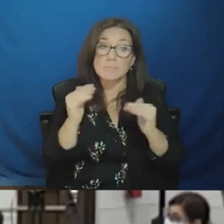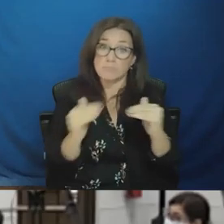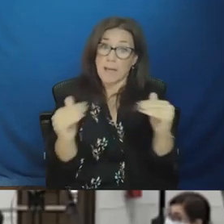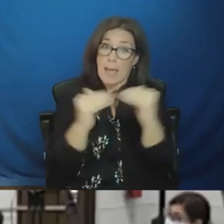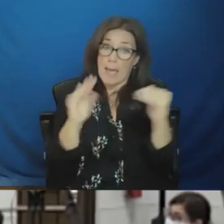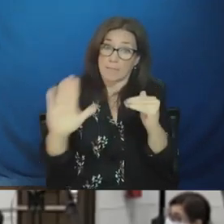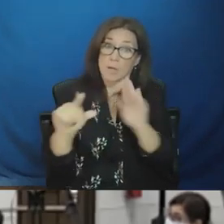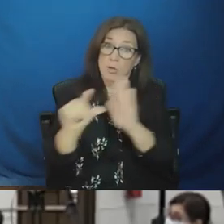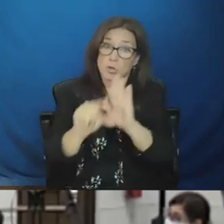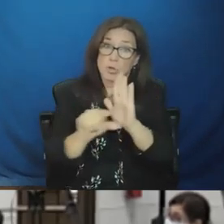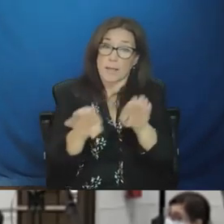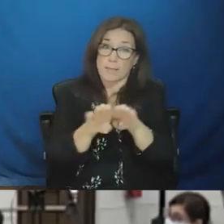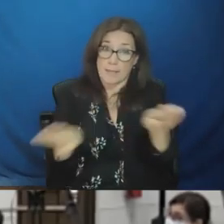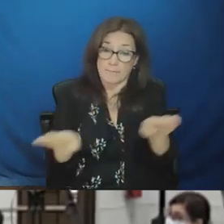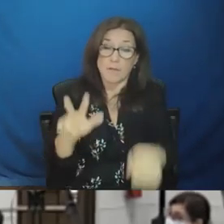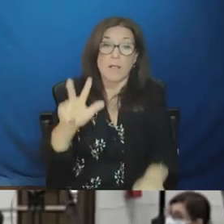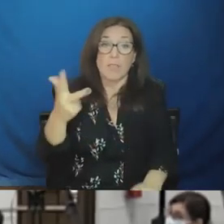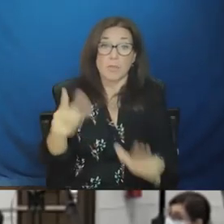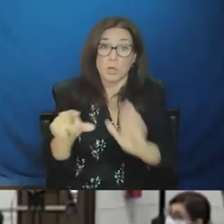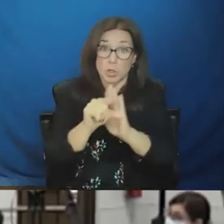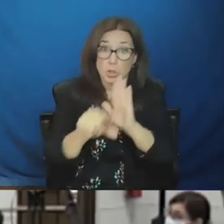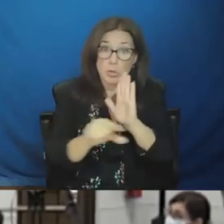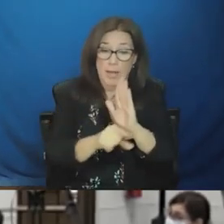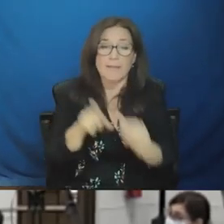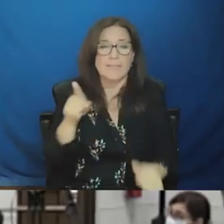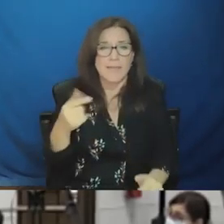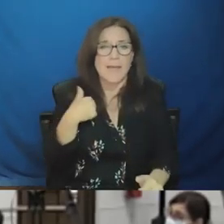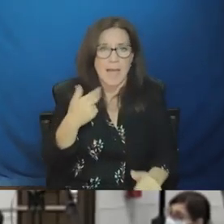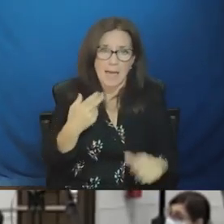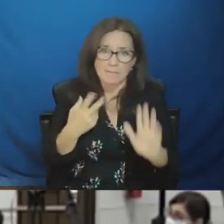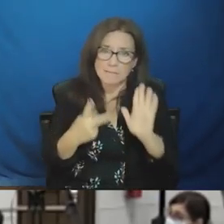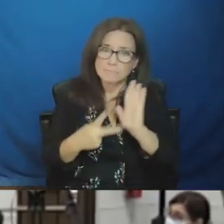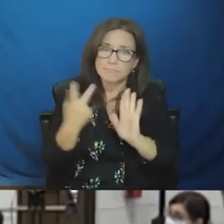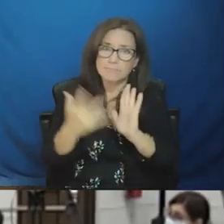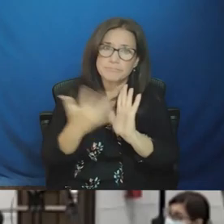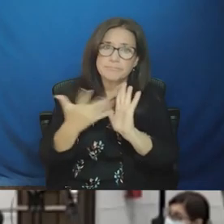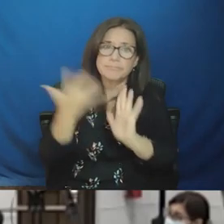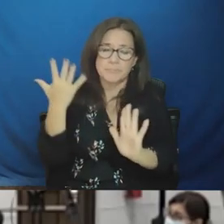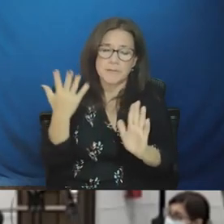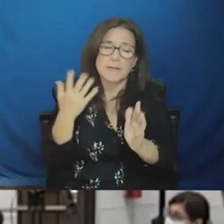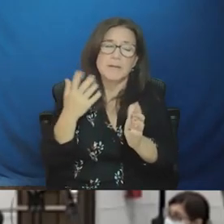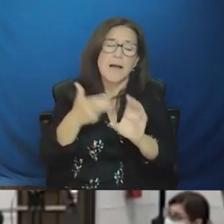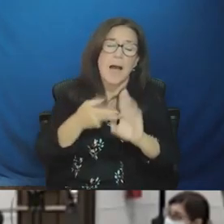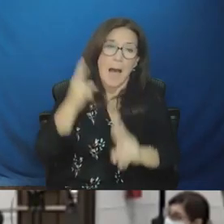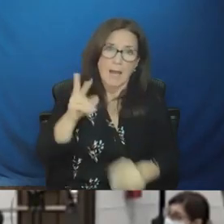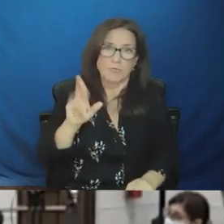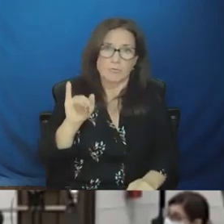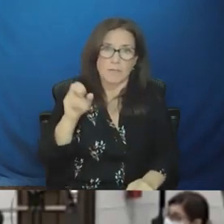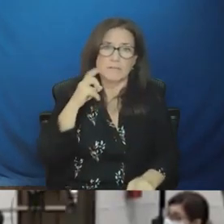los estudiantes que no pueden leer a nivel de grado para tercer grado tienen